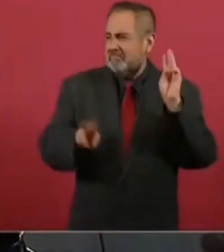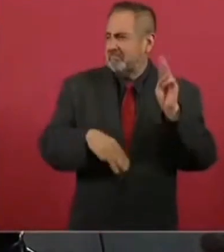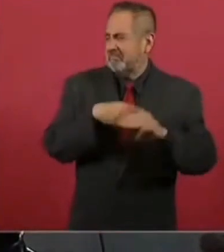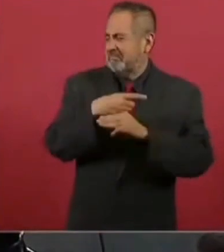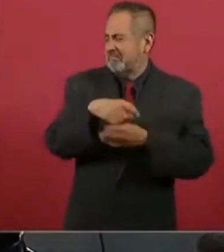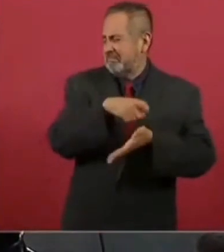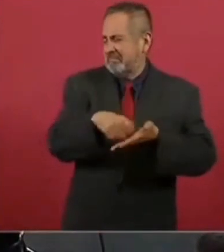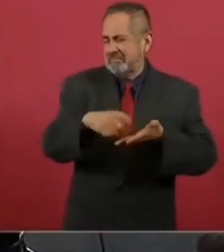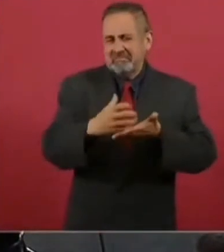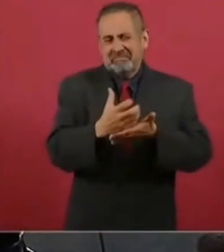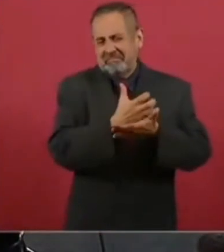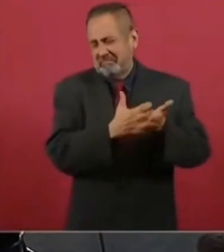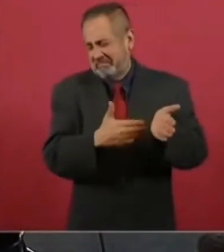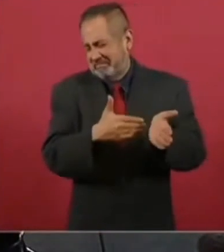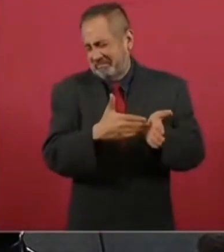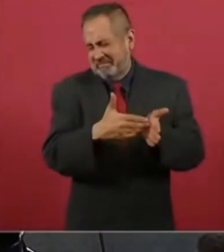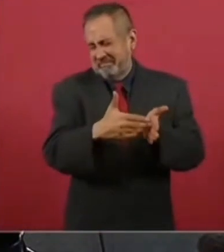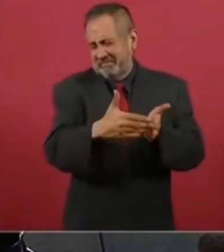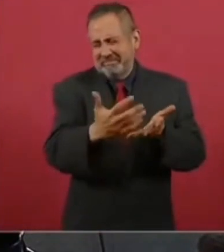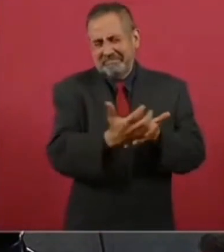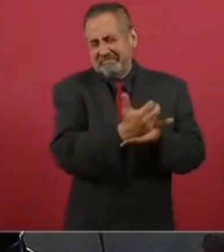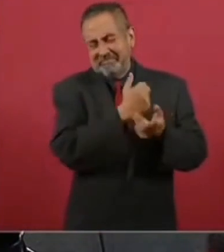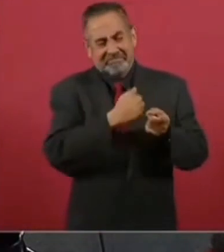mundo, ganan muchísimo dinero,